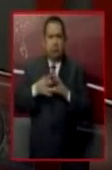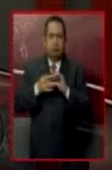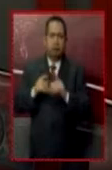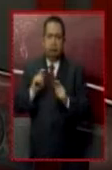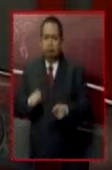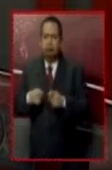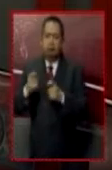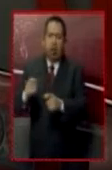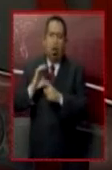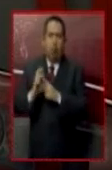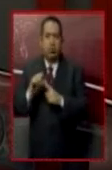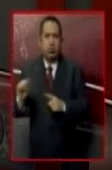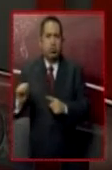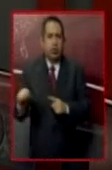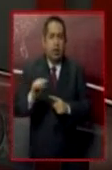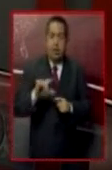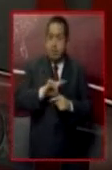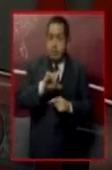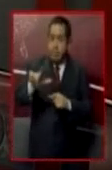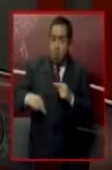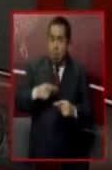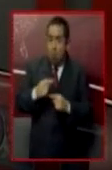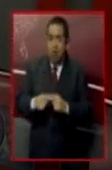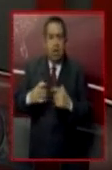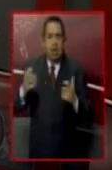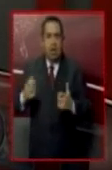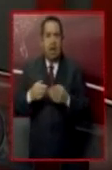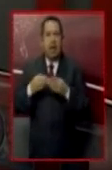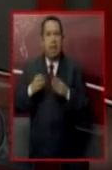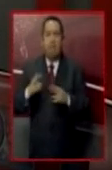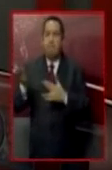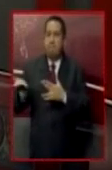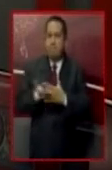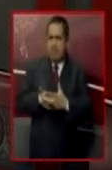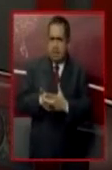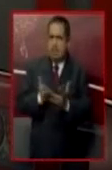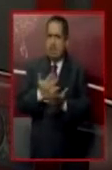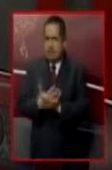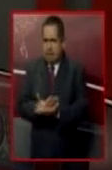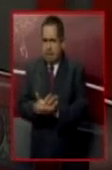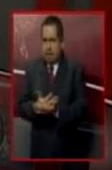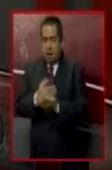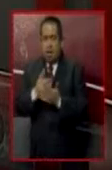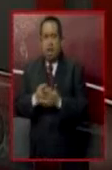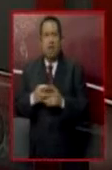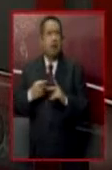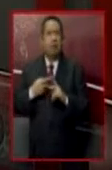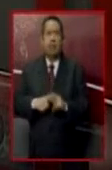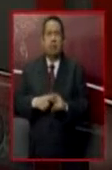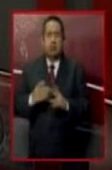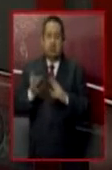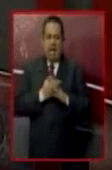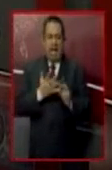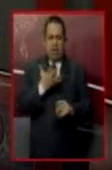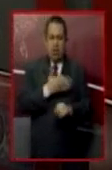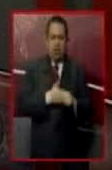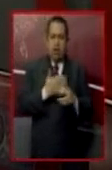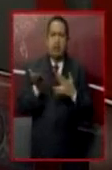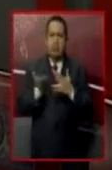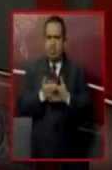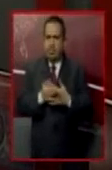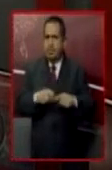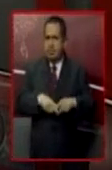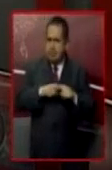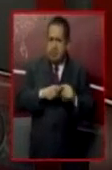que se turnaron a comisiones y posteriormente se abrió un receso que se abrió como a las 5 de la tarde